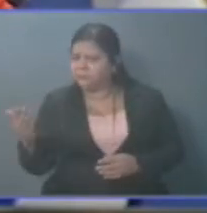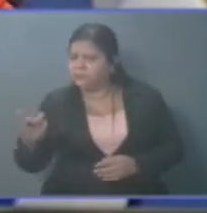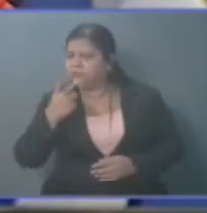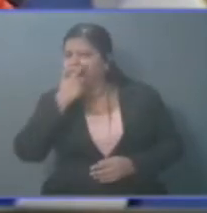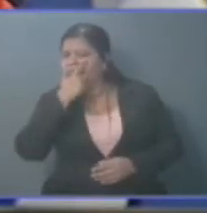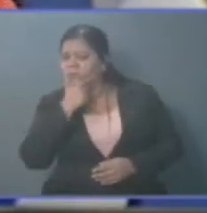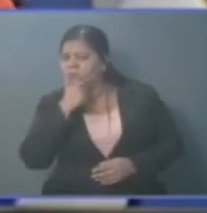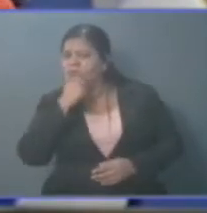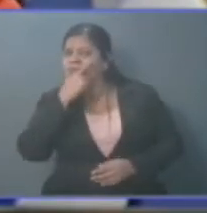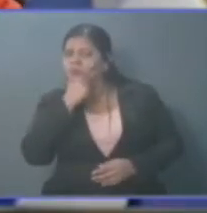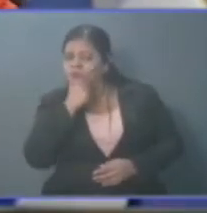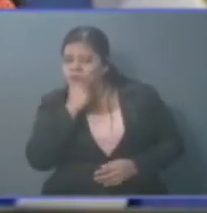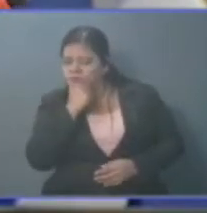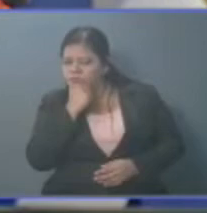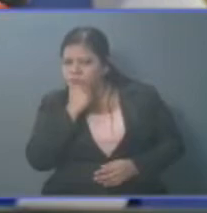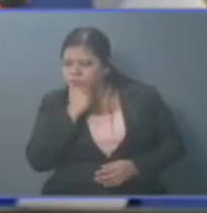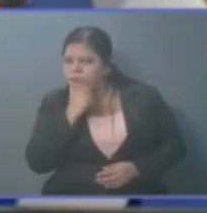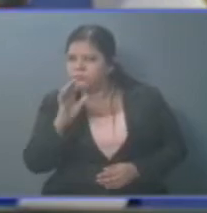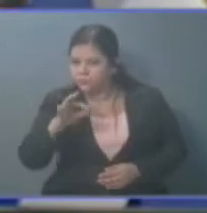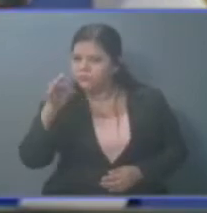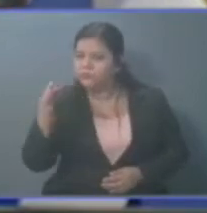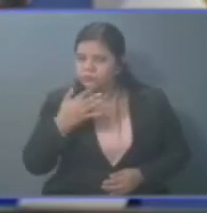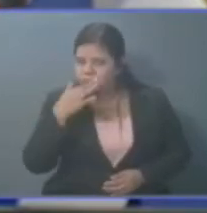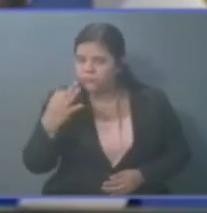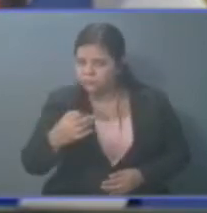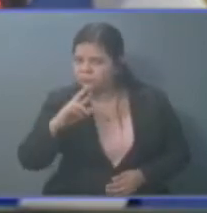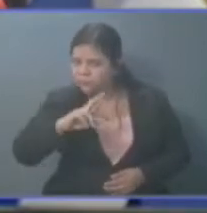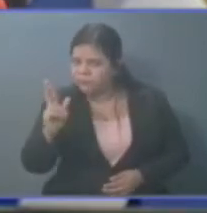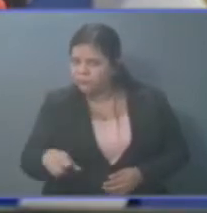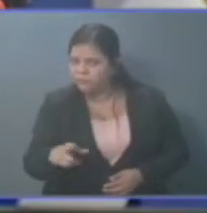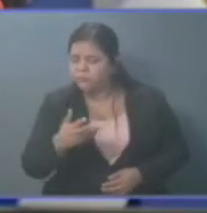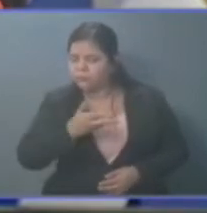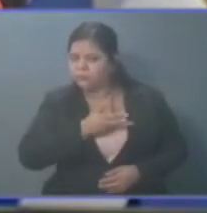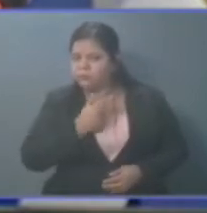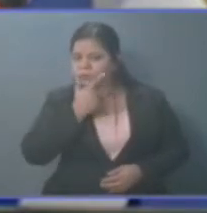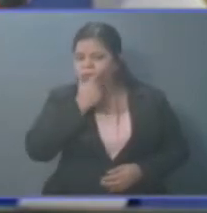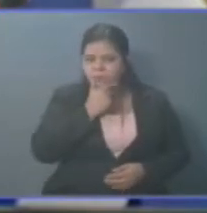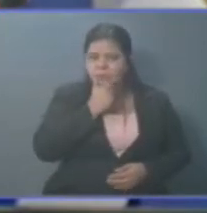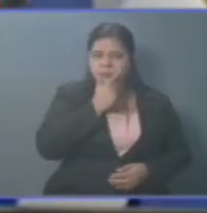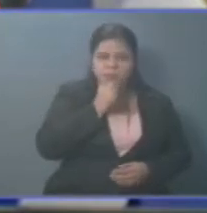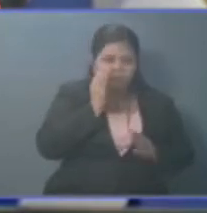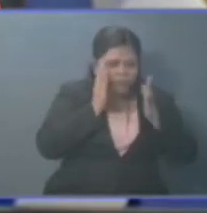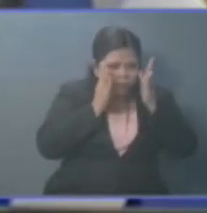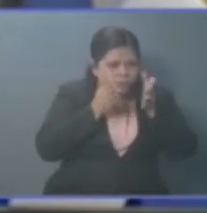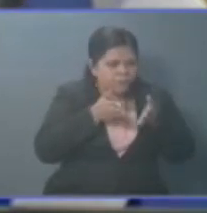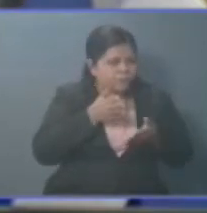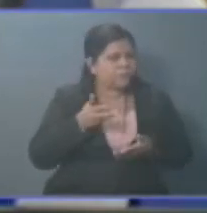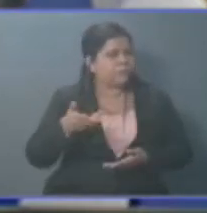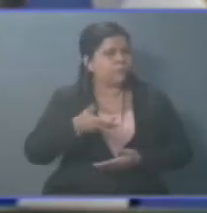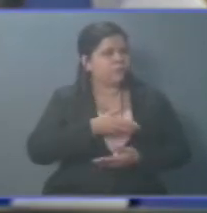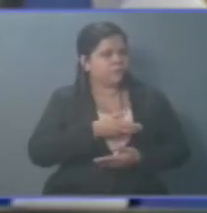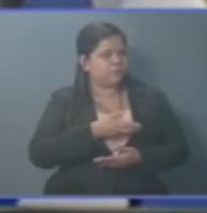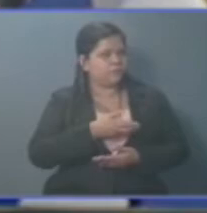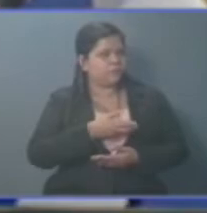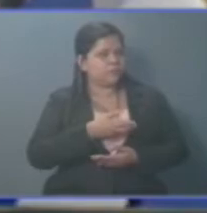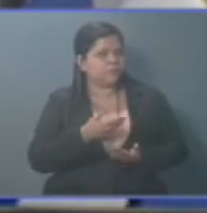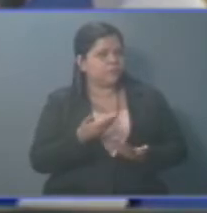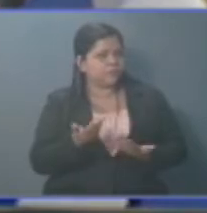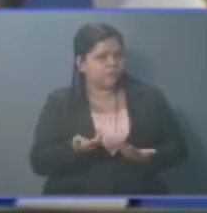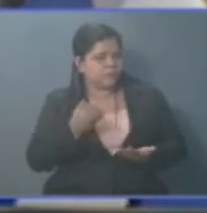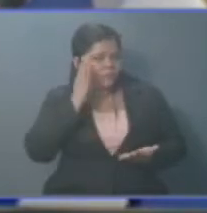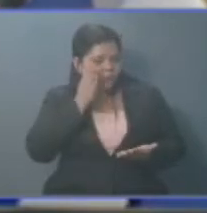que en la realidad ya nos están llamando a los legisladores, a las legisladoras,